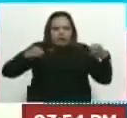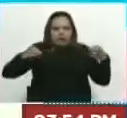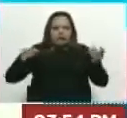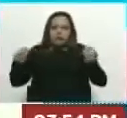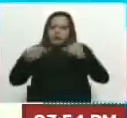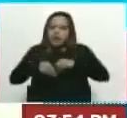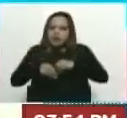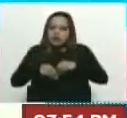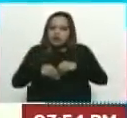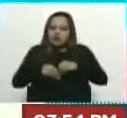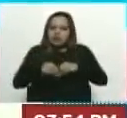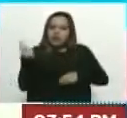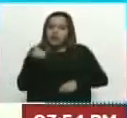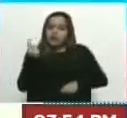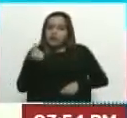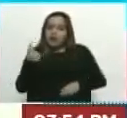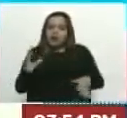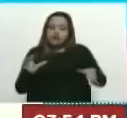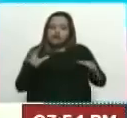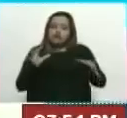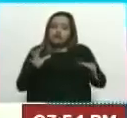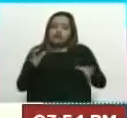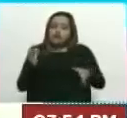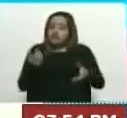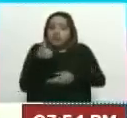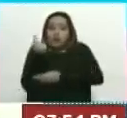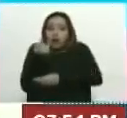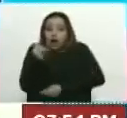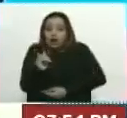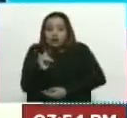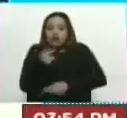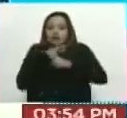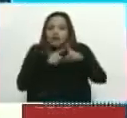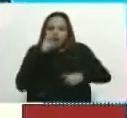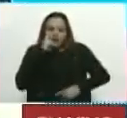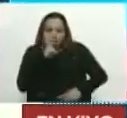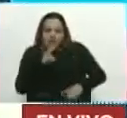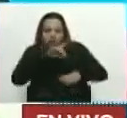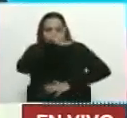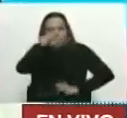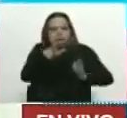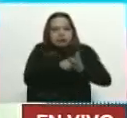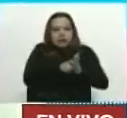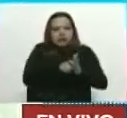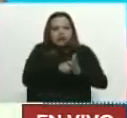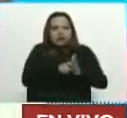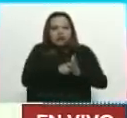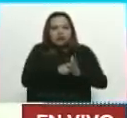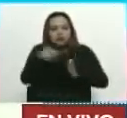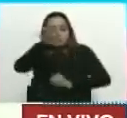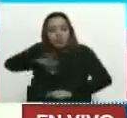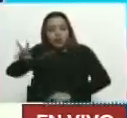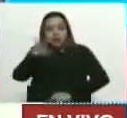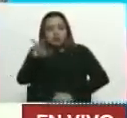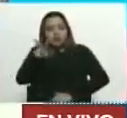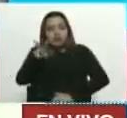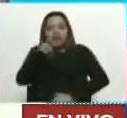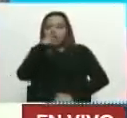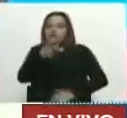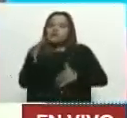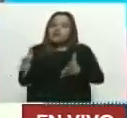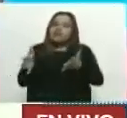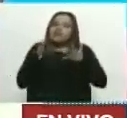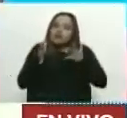virtuosa, de manera única, pero que veía la cosa desde el punto de vista holístico, nacional. Esa fue una